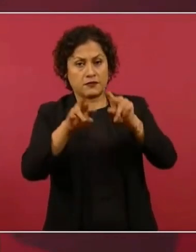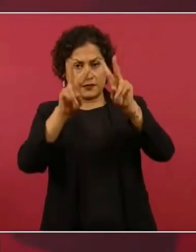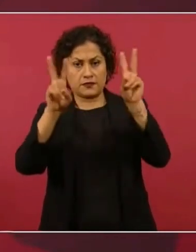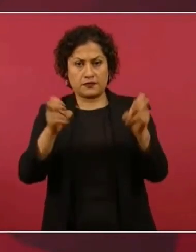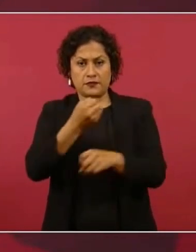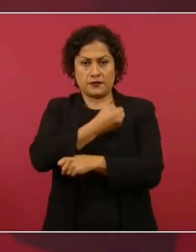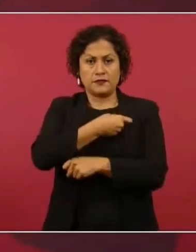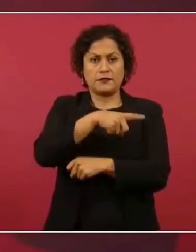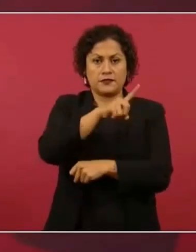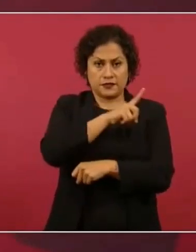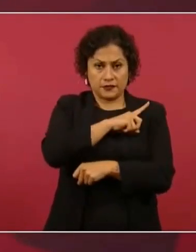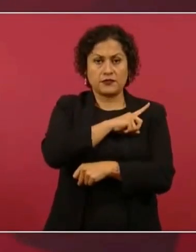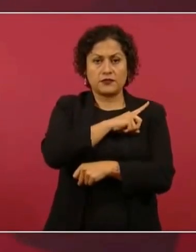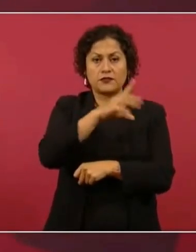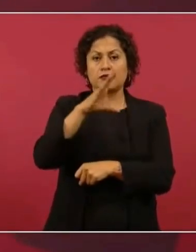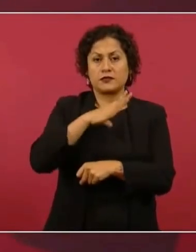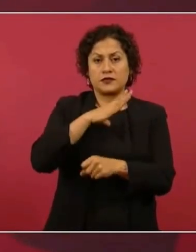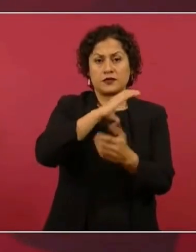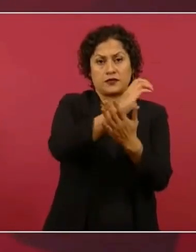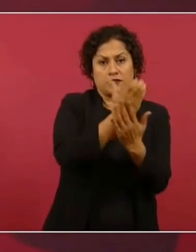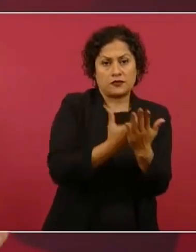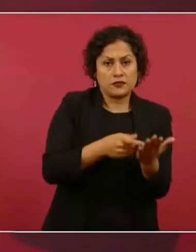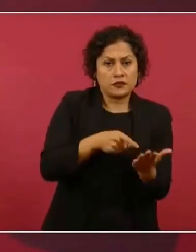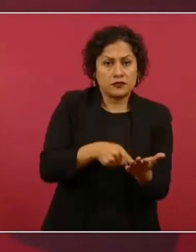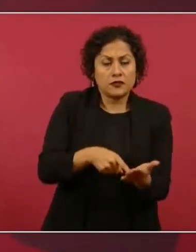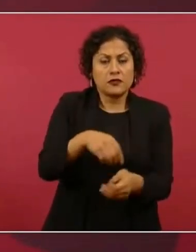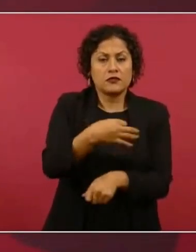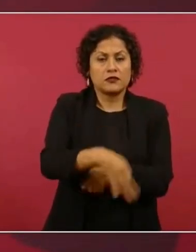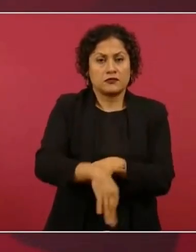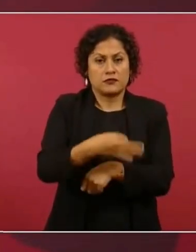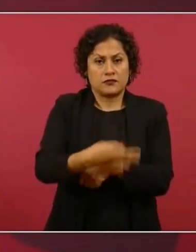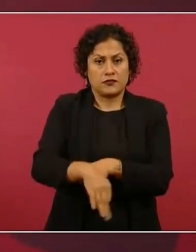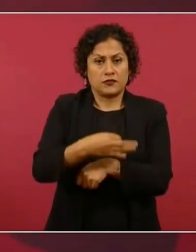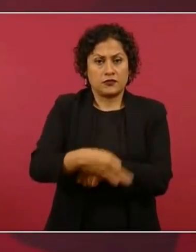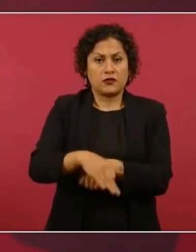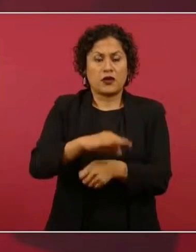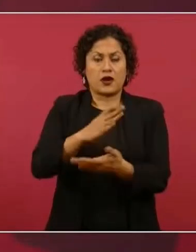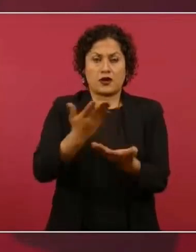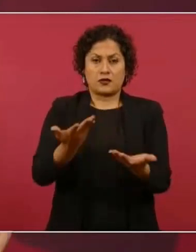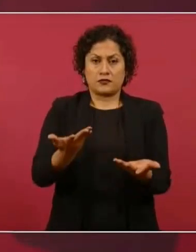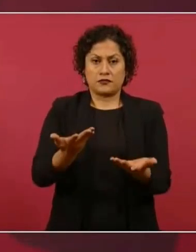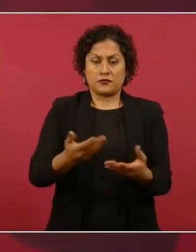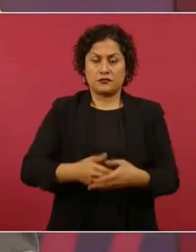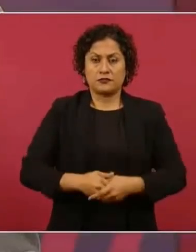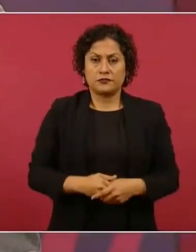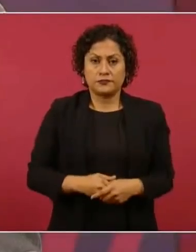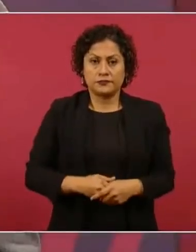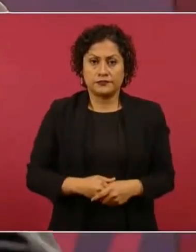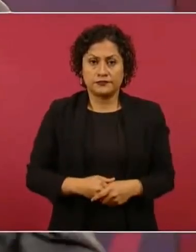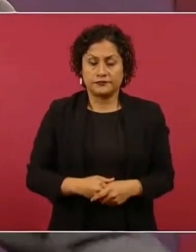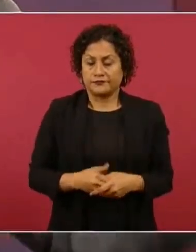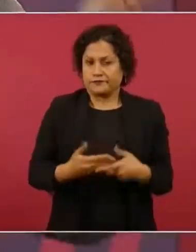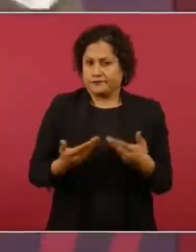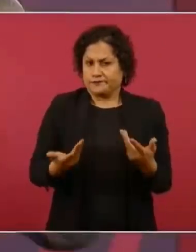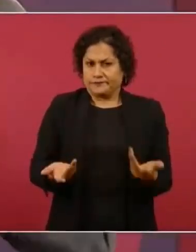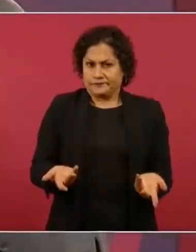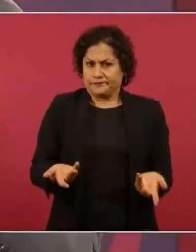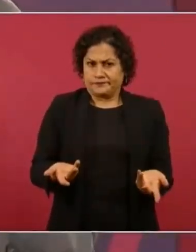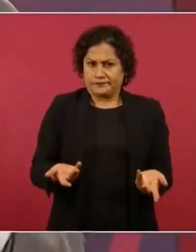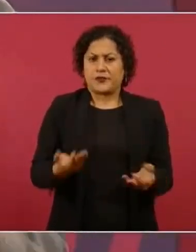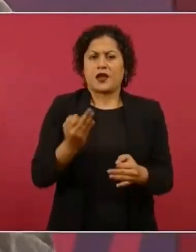contratados por honorarios, de manera eventual. Entonces, estamos